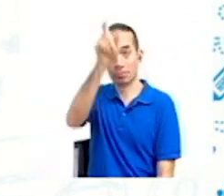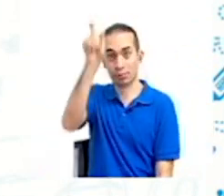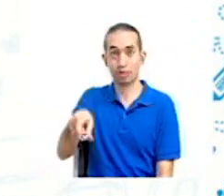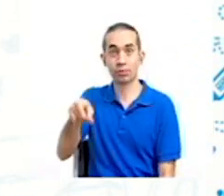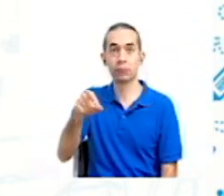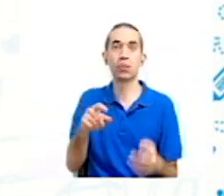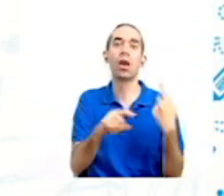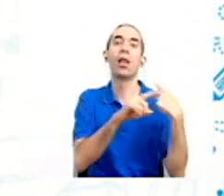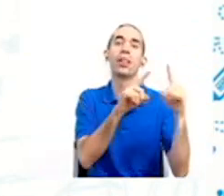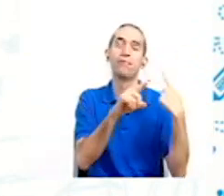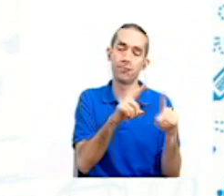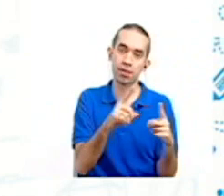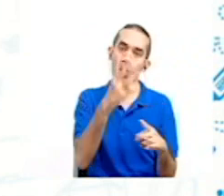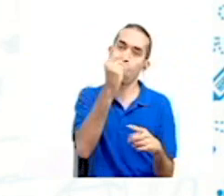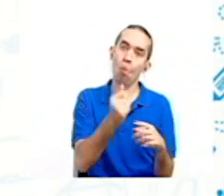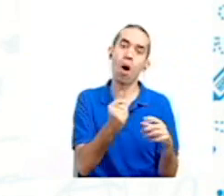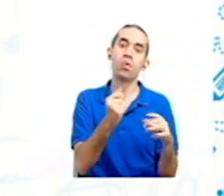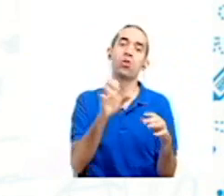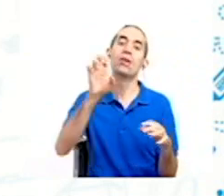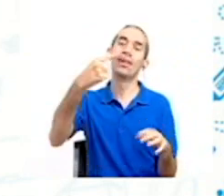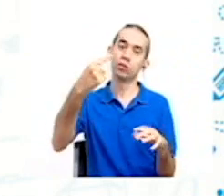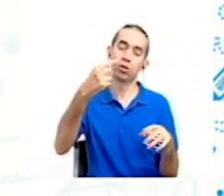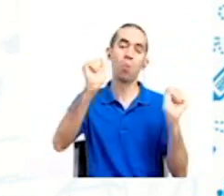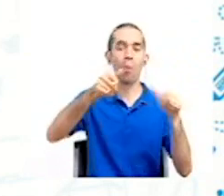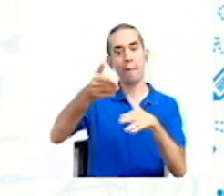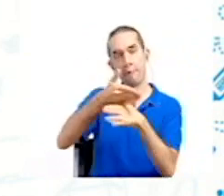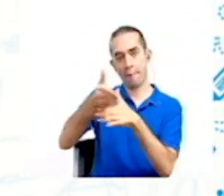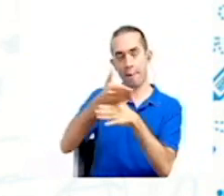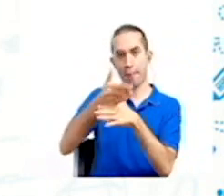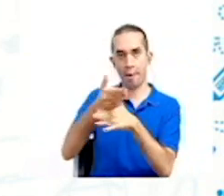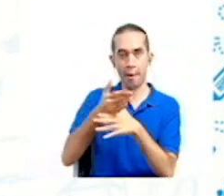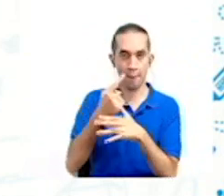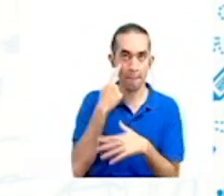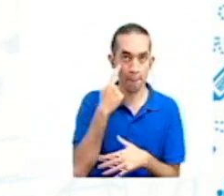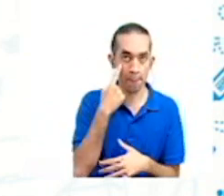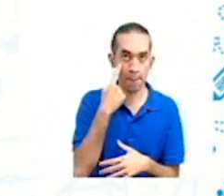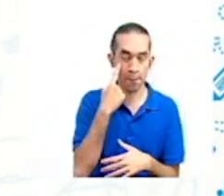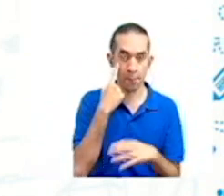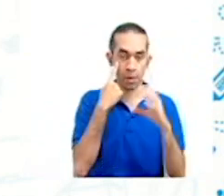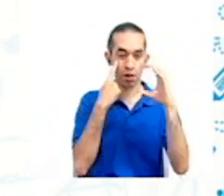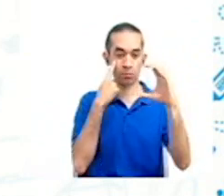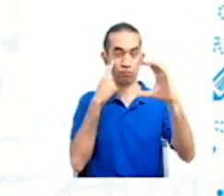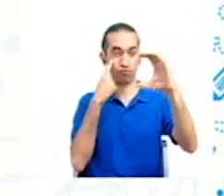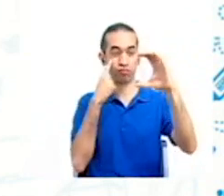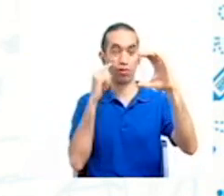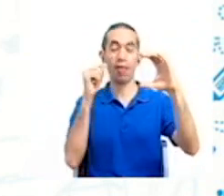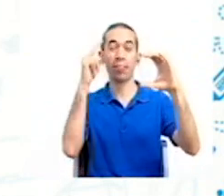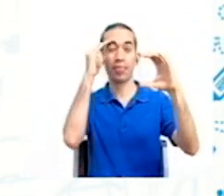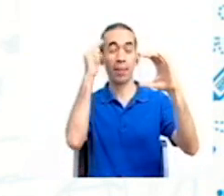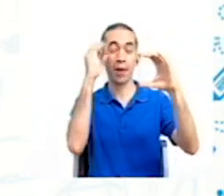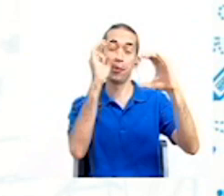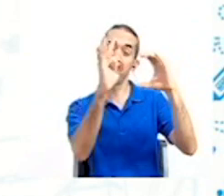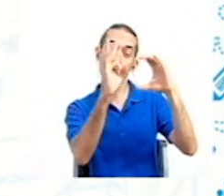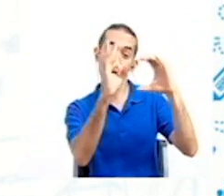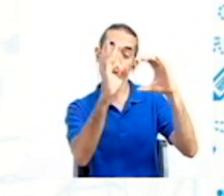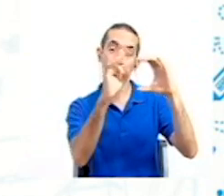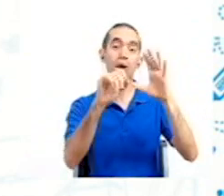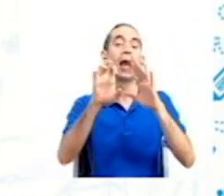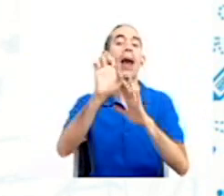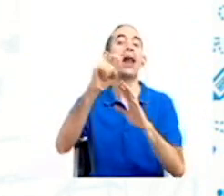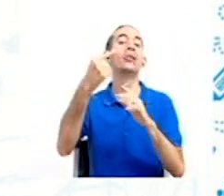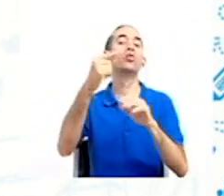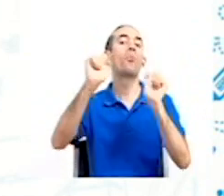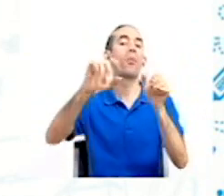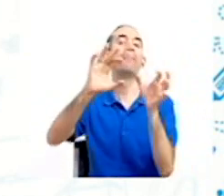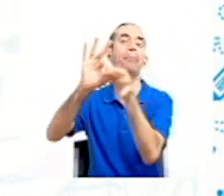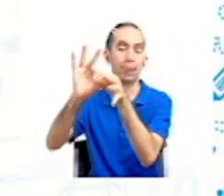tiene cierta cantidad de electrones para compartir. Entonces, cada puntito negro representa un electrón de valencia que en